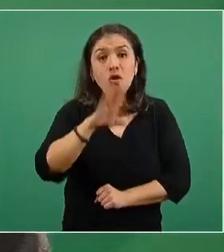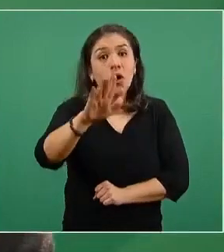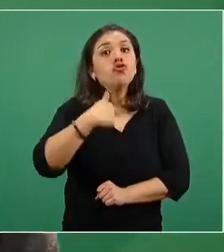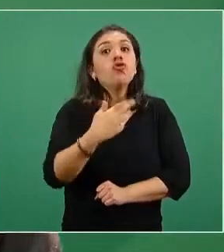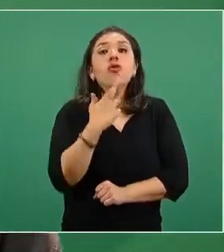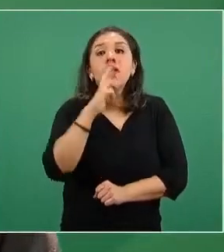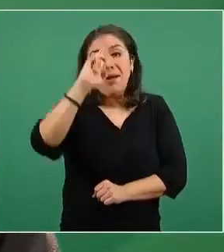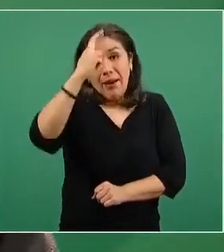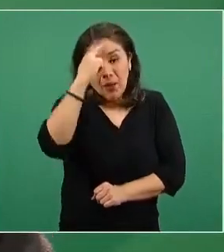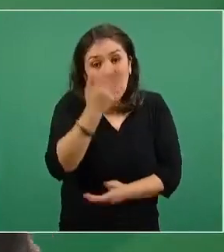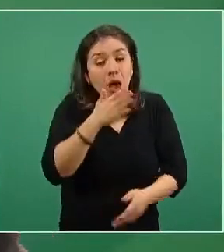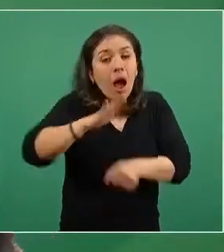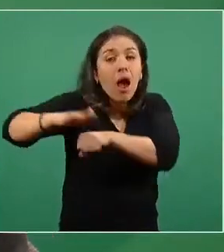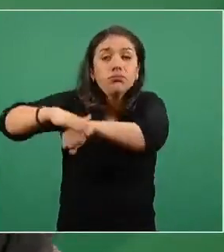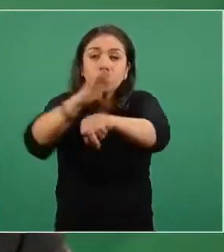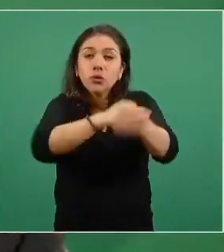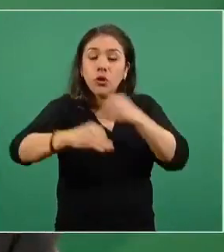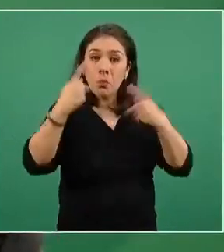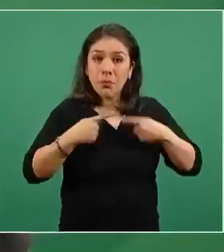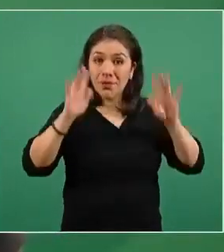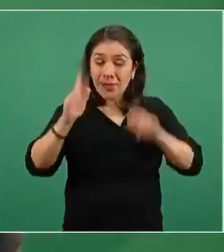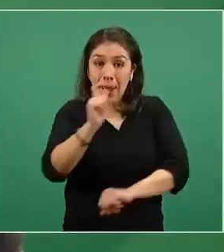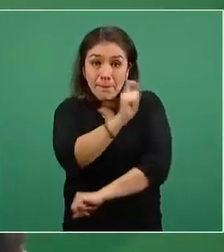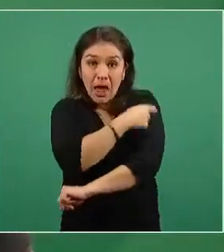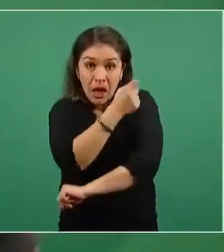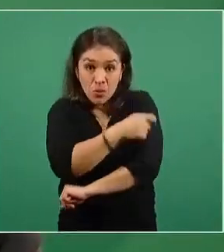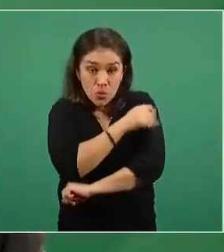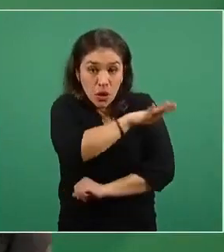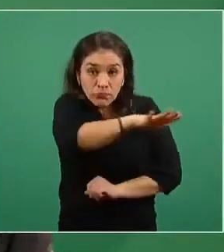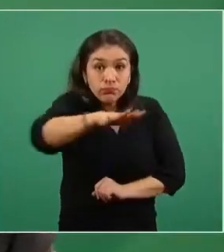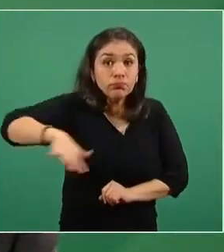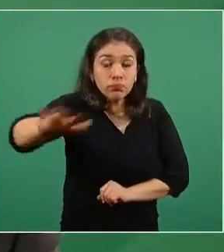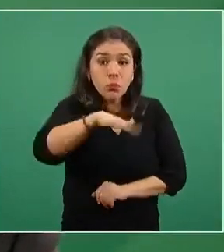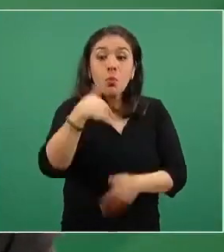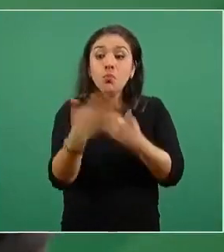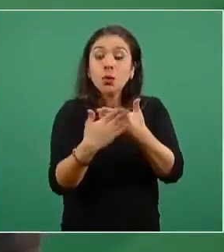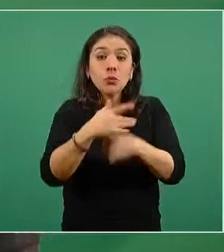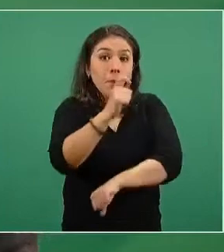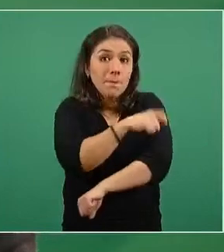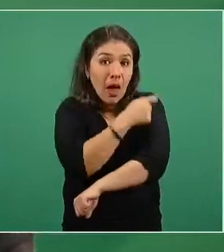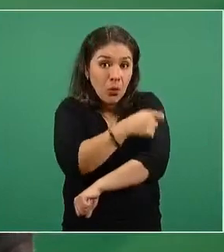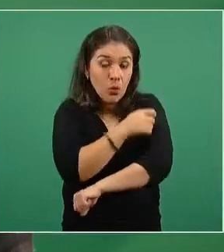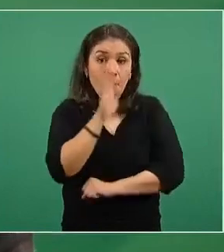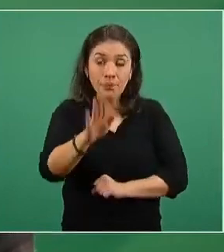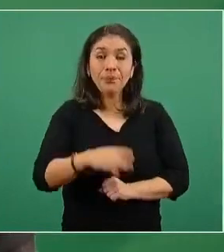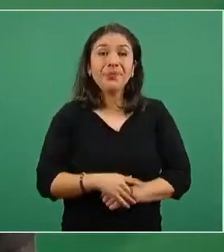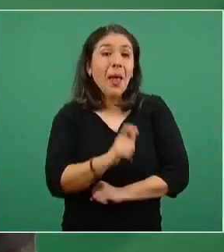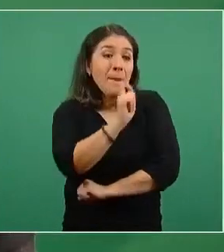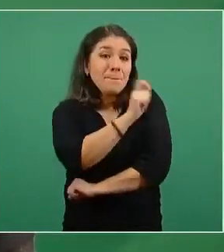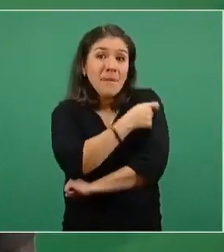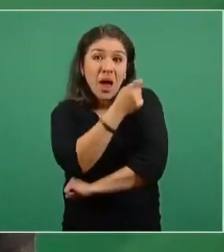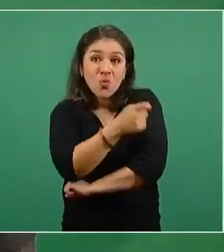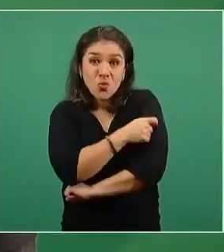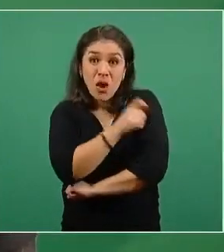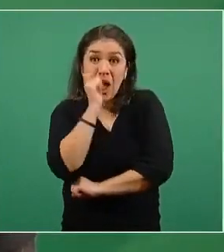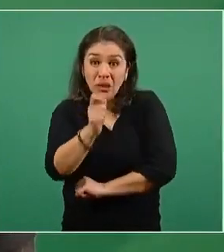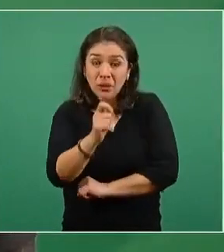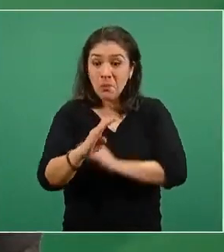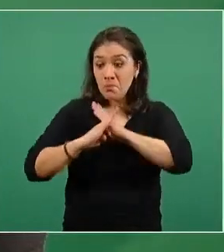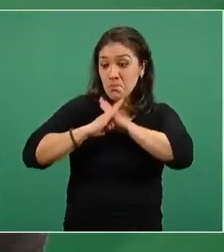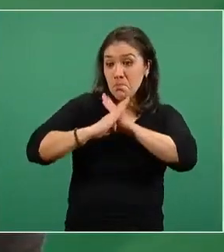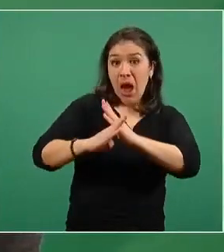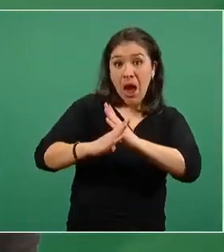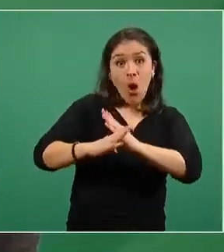a todas las personas que hasta el momento se han vacunado y las que serán vacunadas. La vacuna no provoca